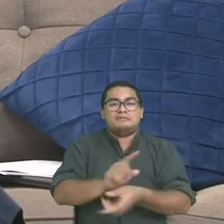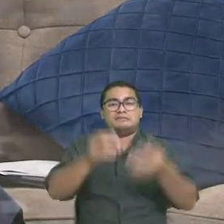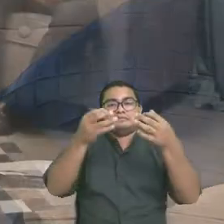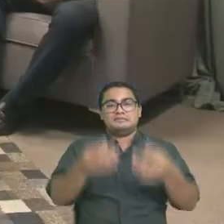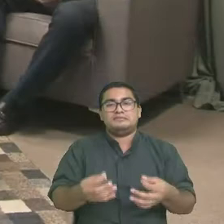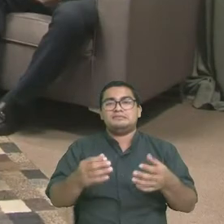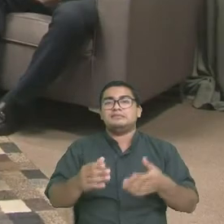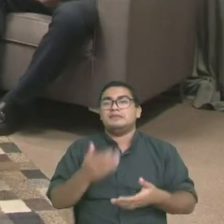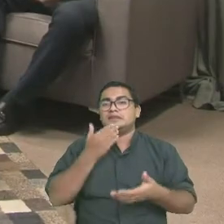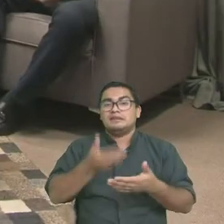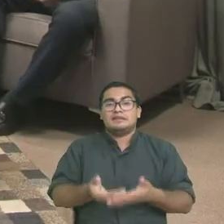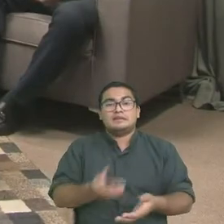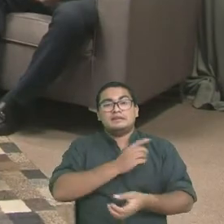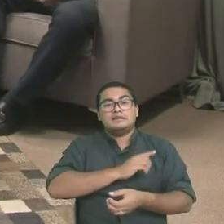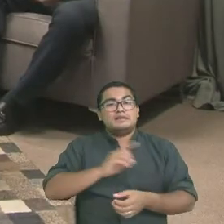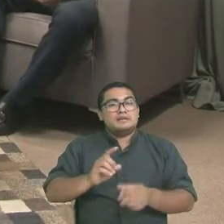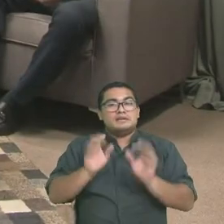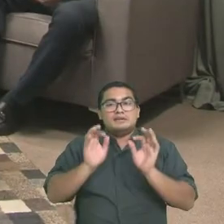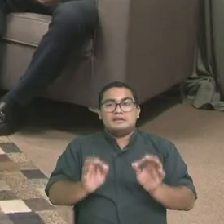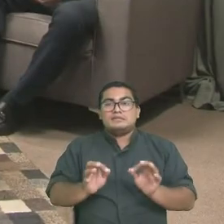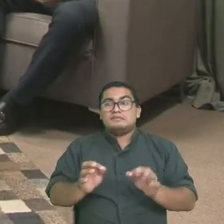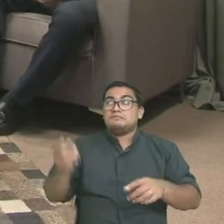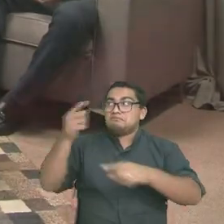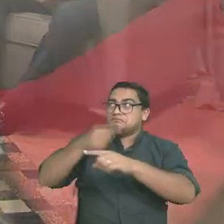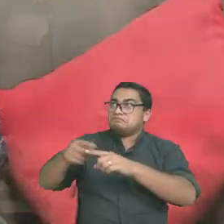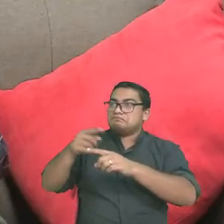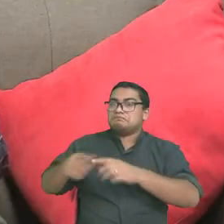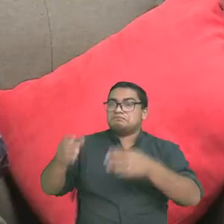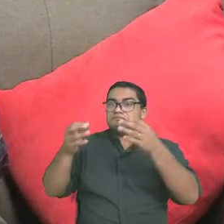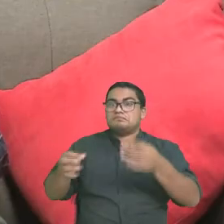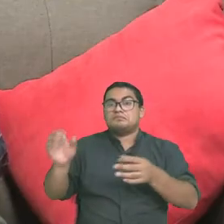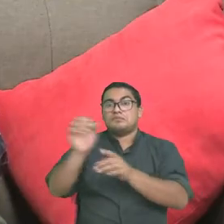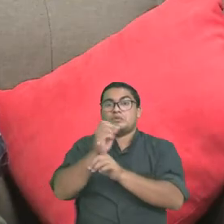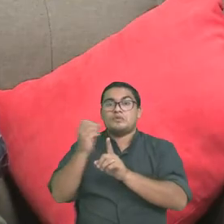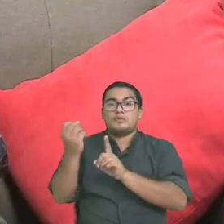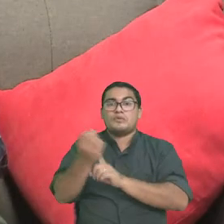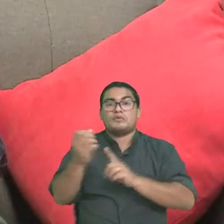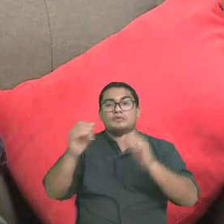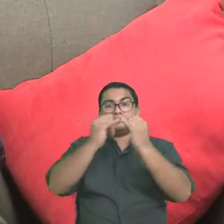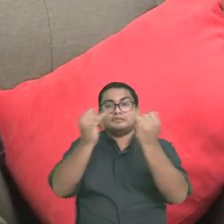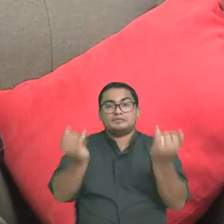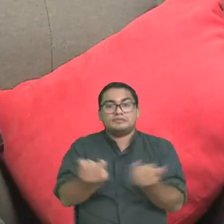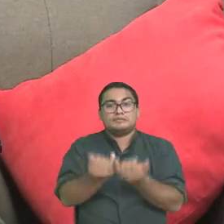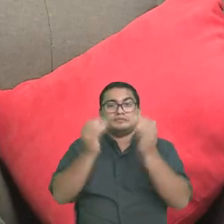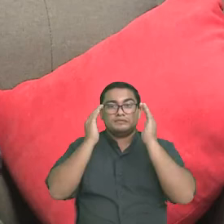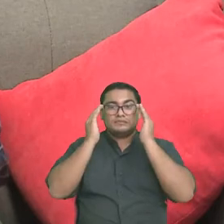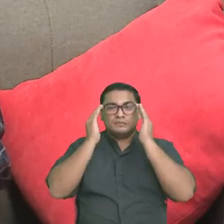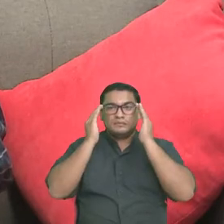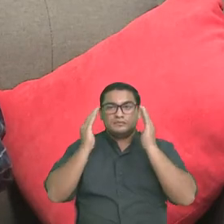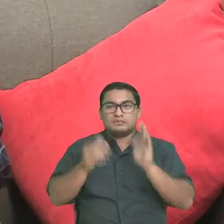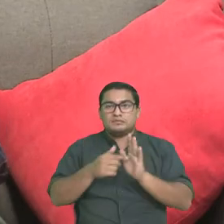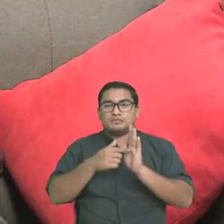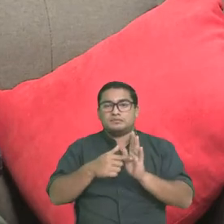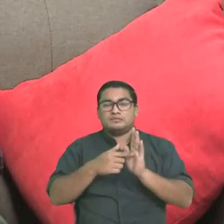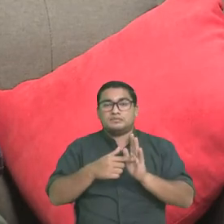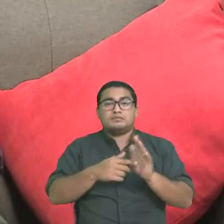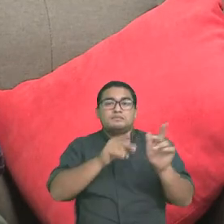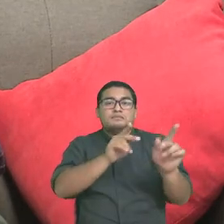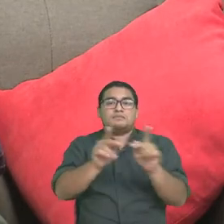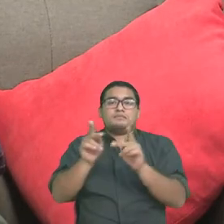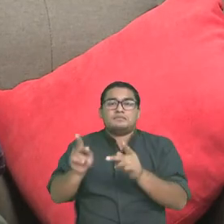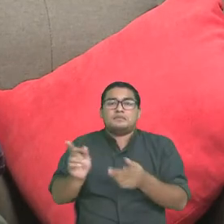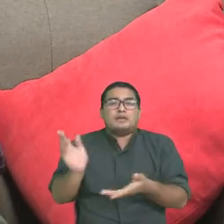hecho. Y además una capacidad de pago certificada, diputado Figueroa, por organismos internacionales, es decir, porque aquí de repente algunas